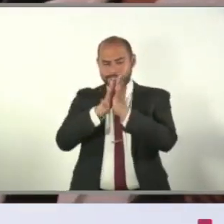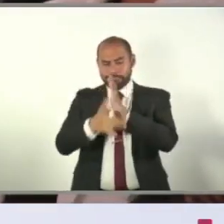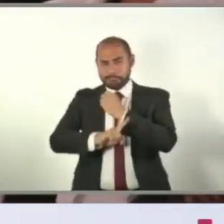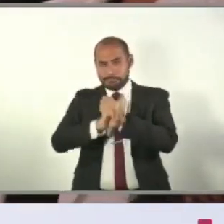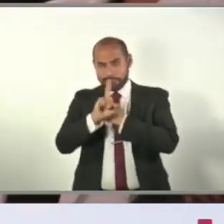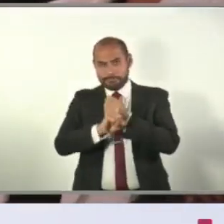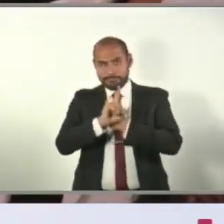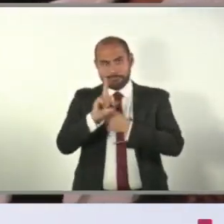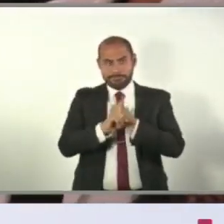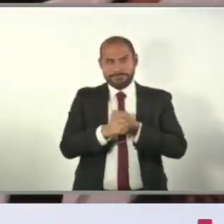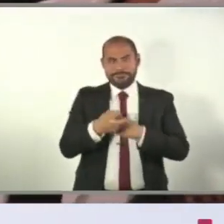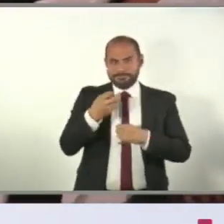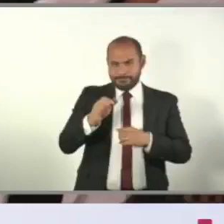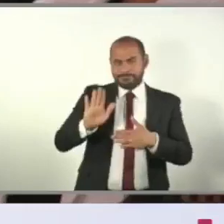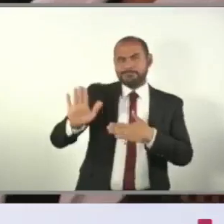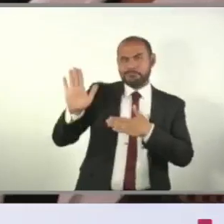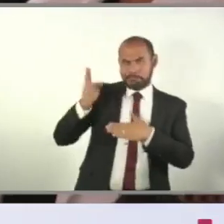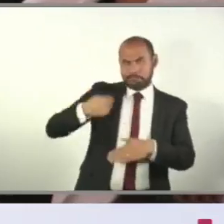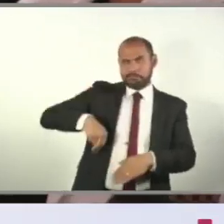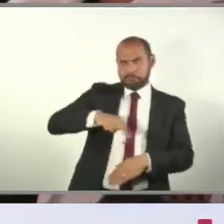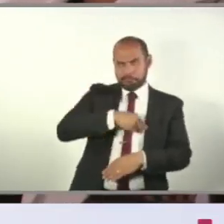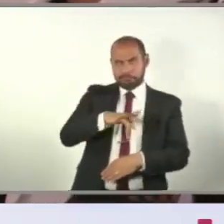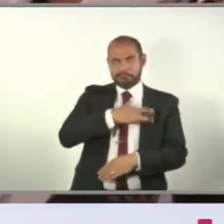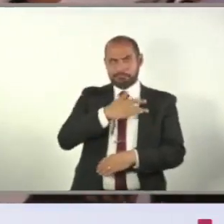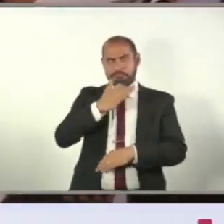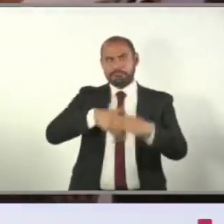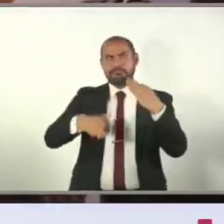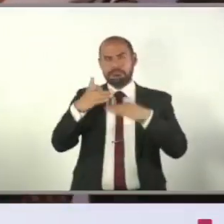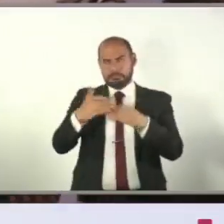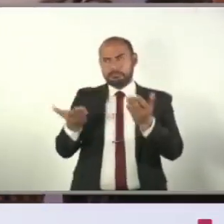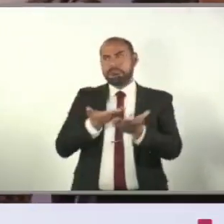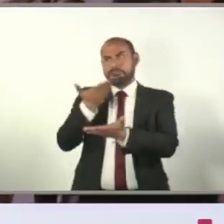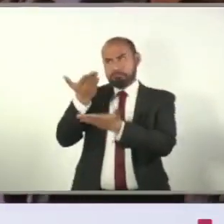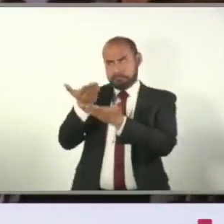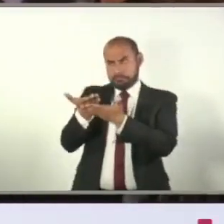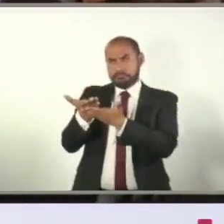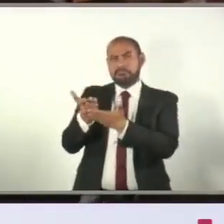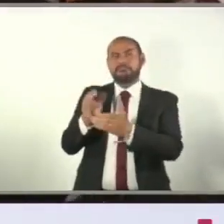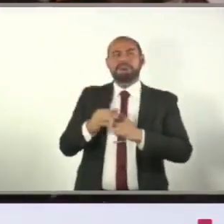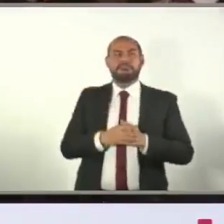nuestro compromiso universitario. Todas y todos. Te lo pedimos, Señor.